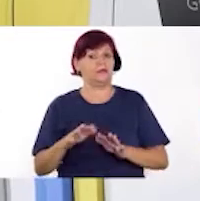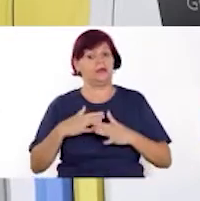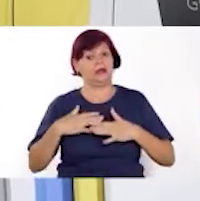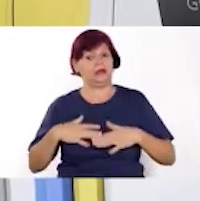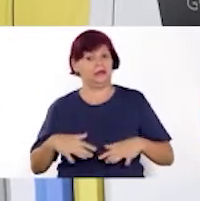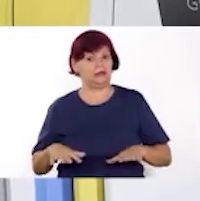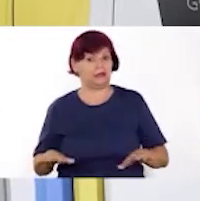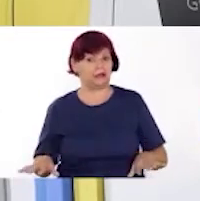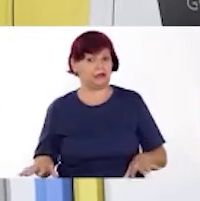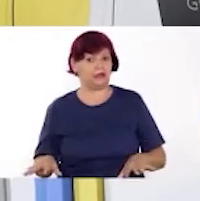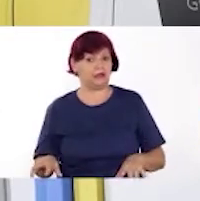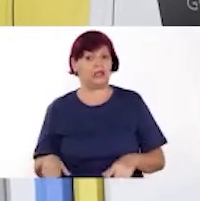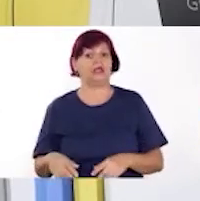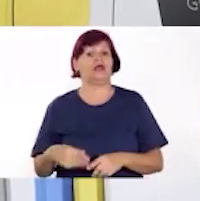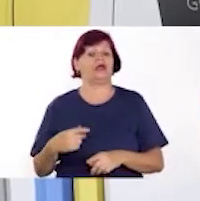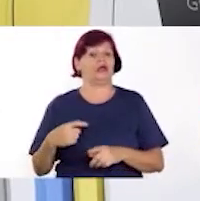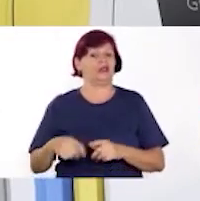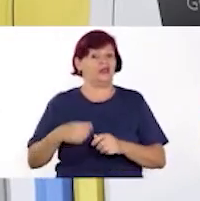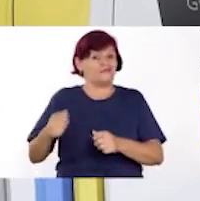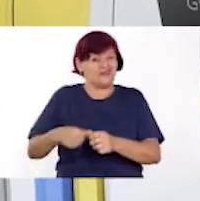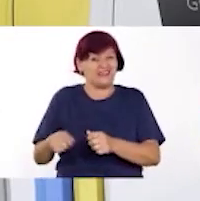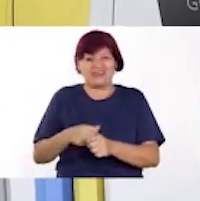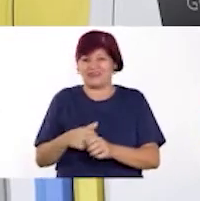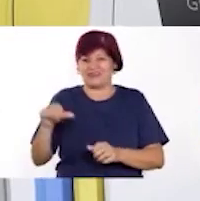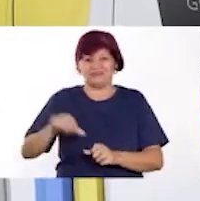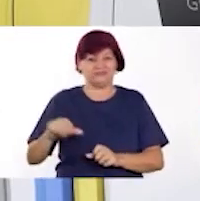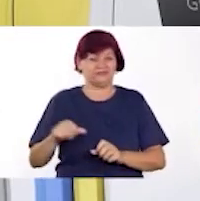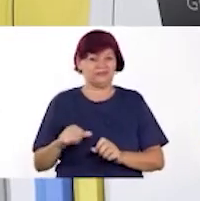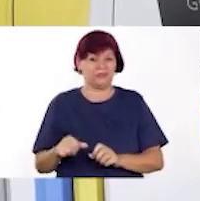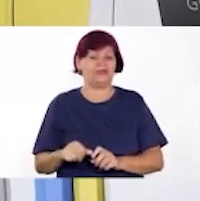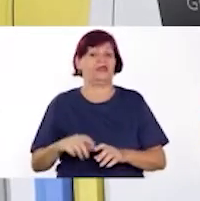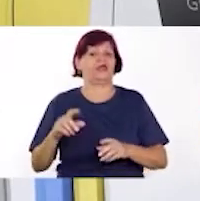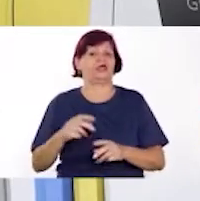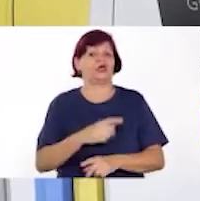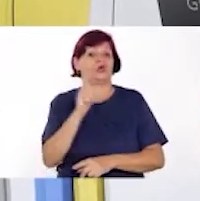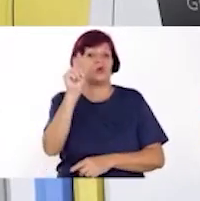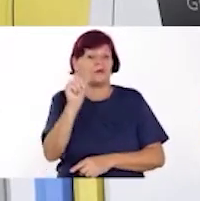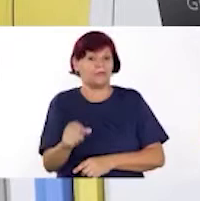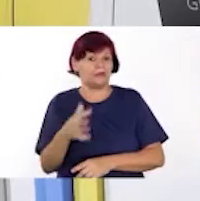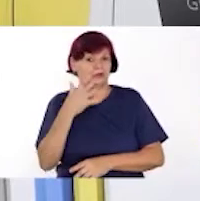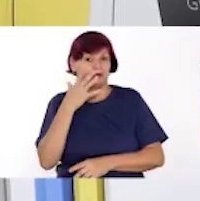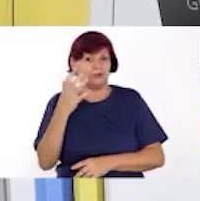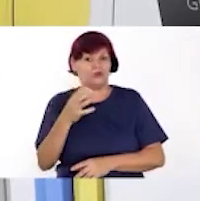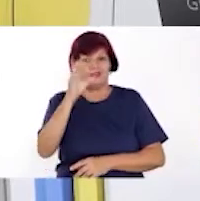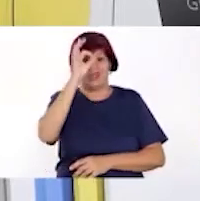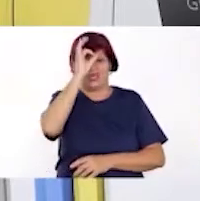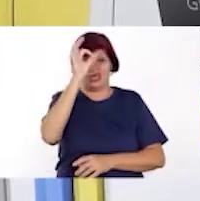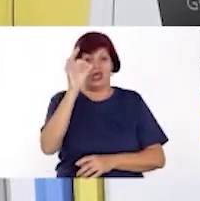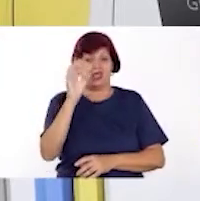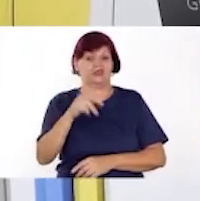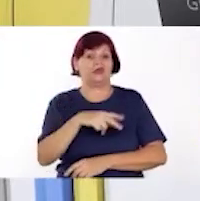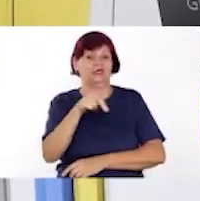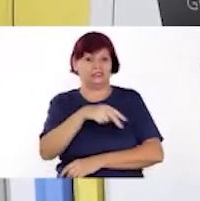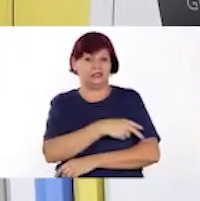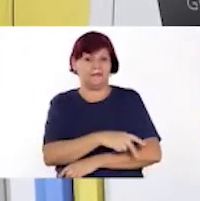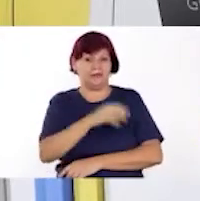tenemos la lucha pacífica de desobediencia civil que va a ser desarrollada por Gandhi y sus seguidores en la